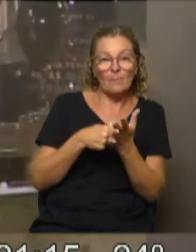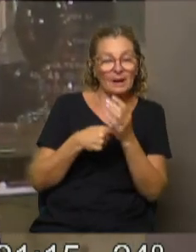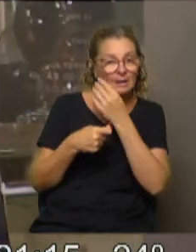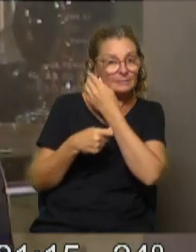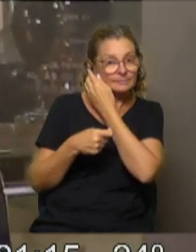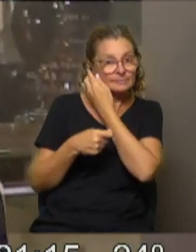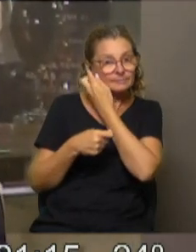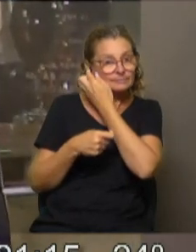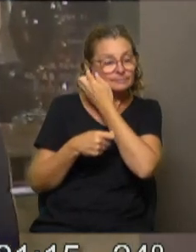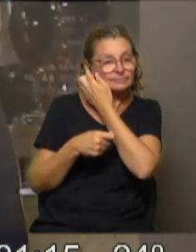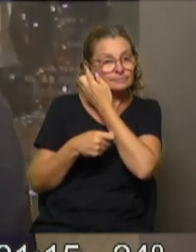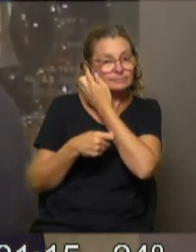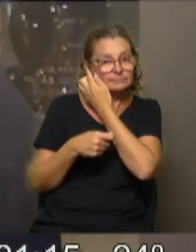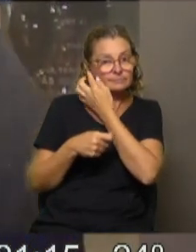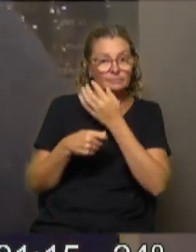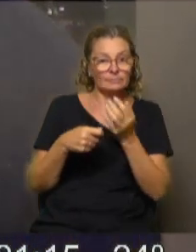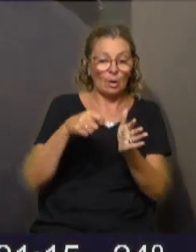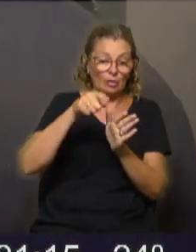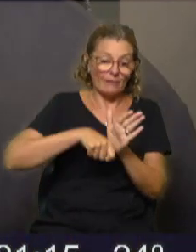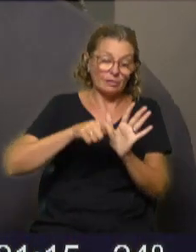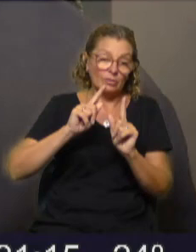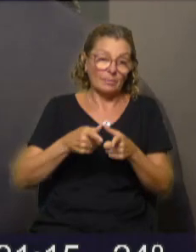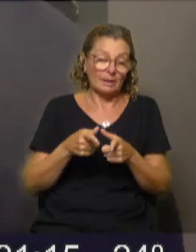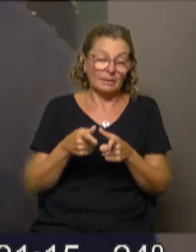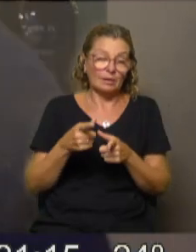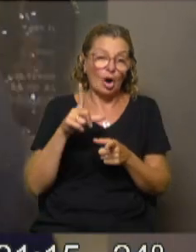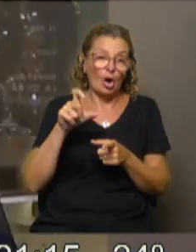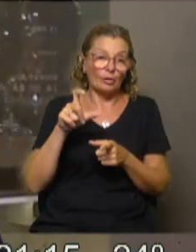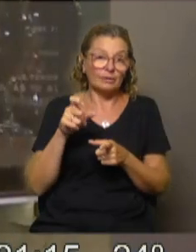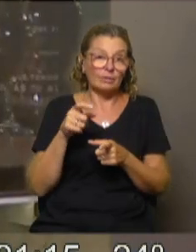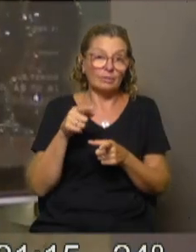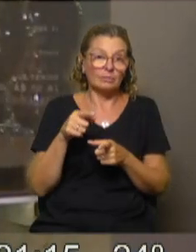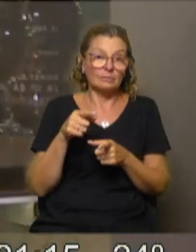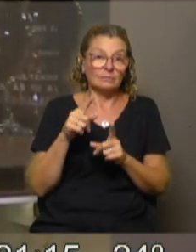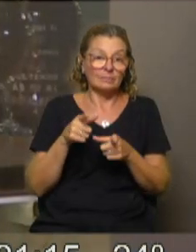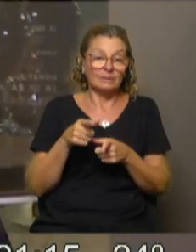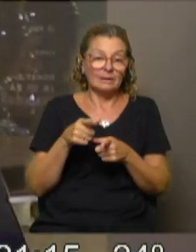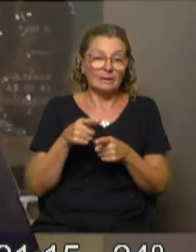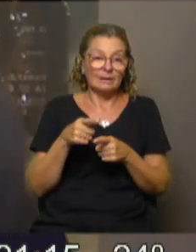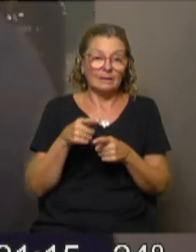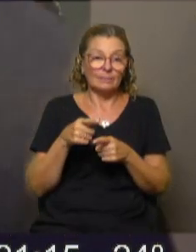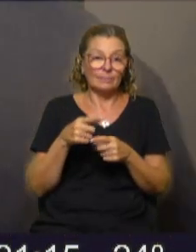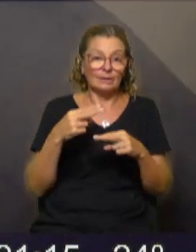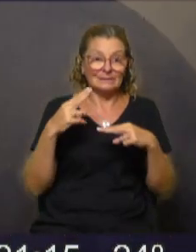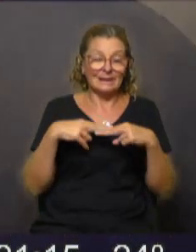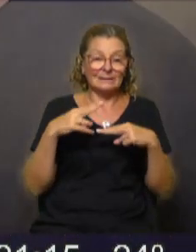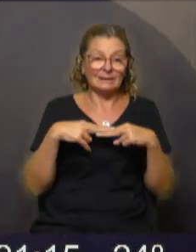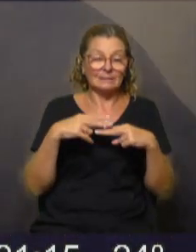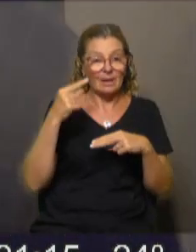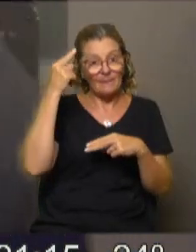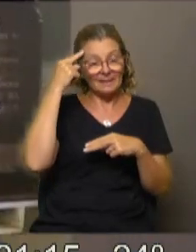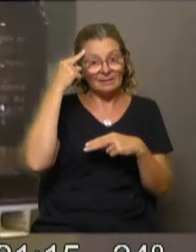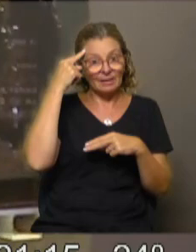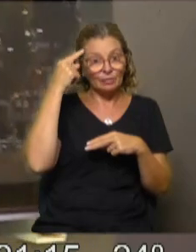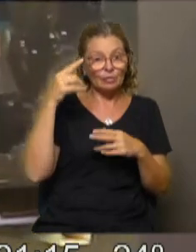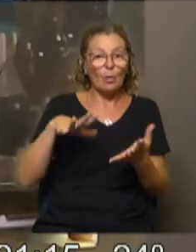o por débito. Y, bueno, por Red Tickets, obviamente, es a través de los medios electrónicos. Estaba pensando que este es